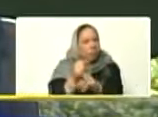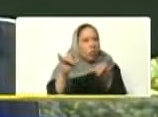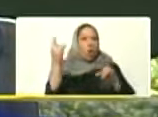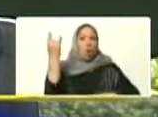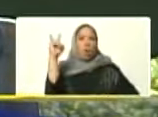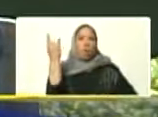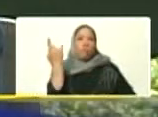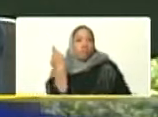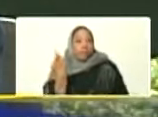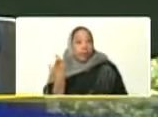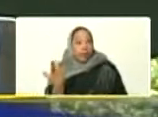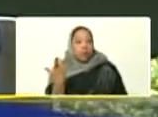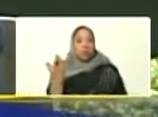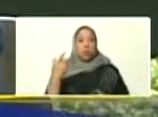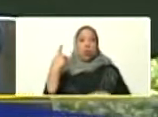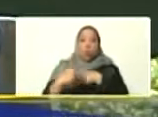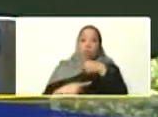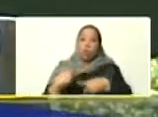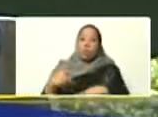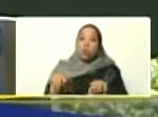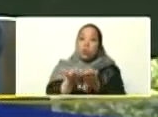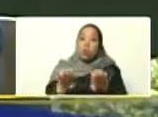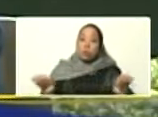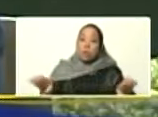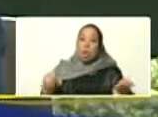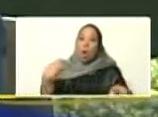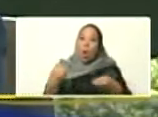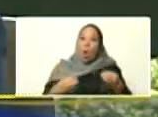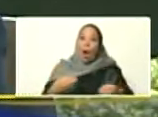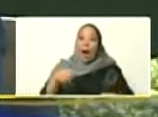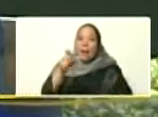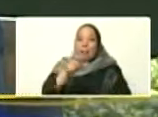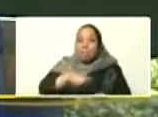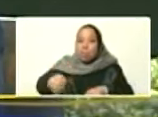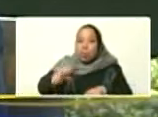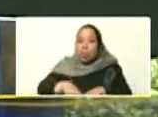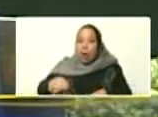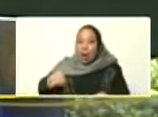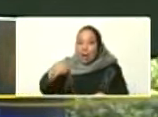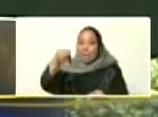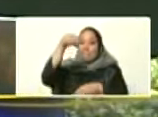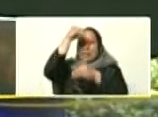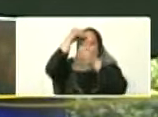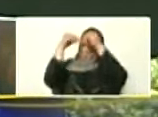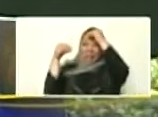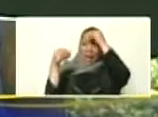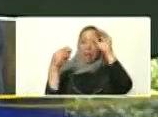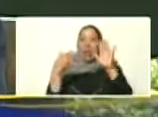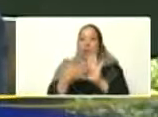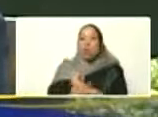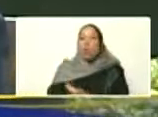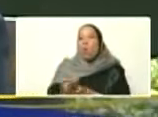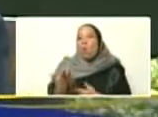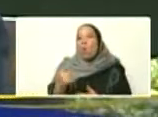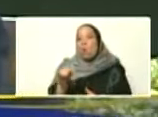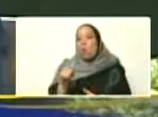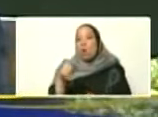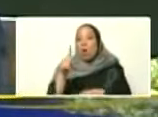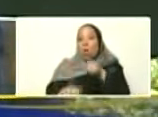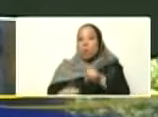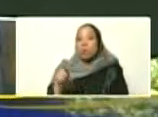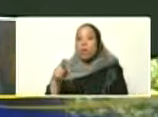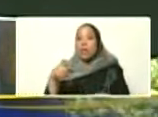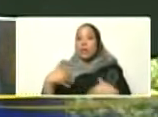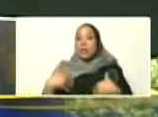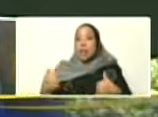para garantizar los procesos de educación y aprendizaje, y en el caso de la salud, la dotación y el equipamiento médico. Ha